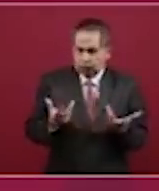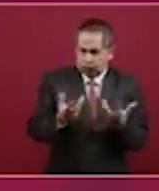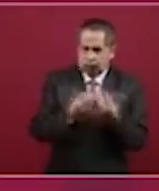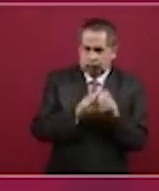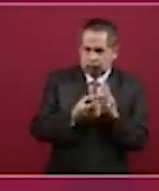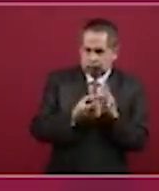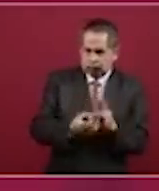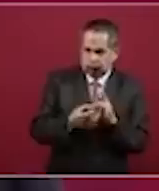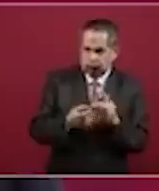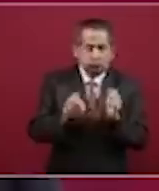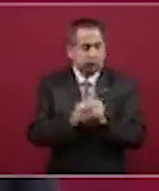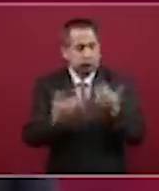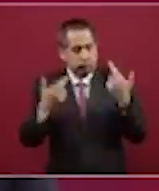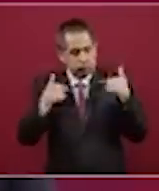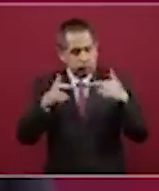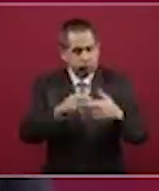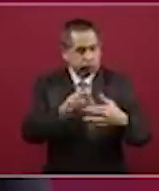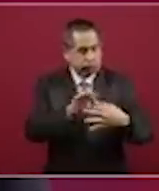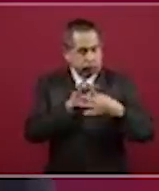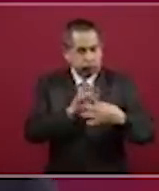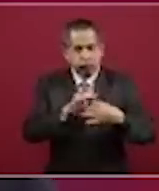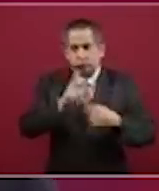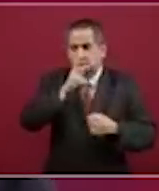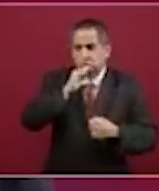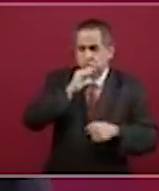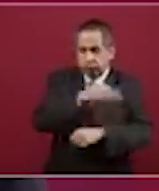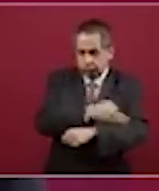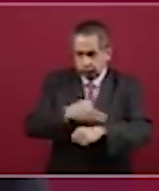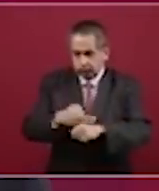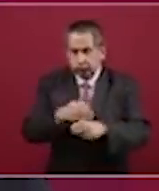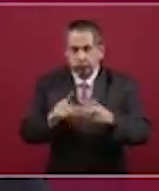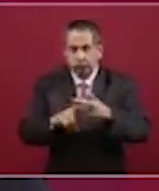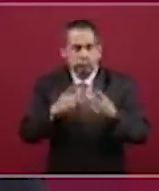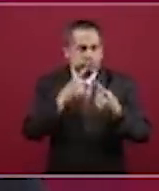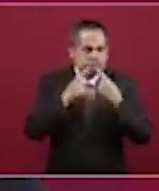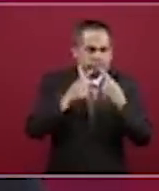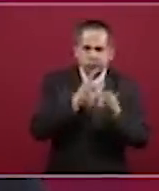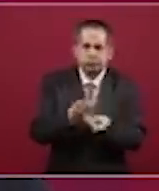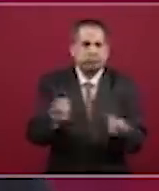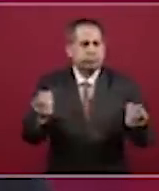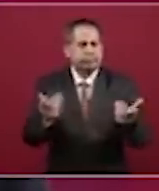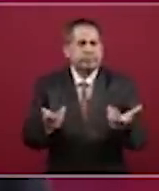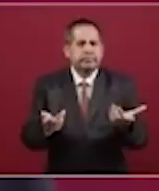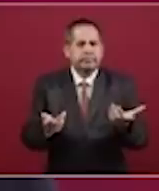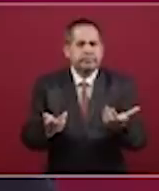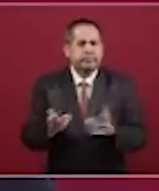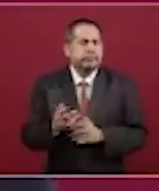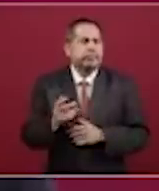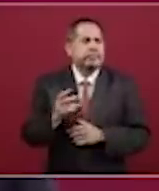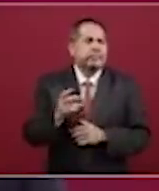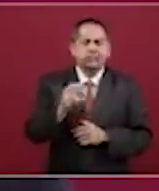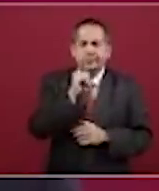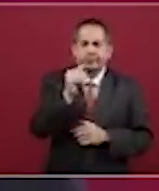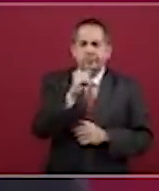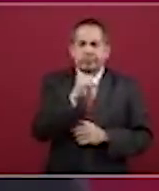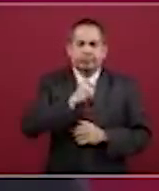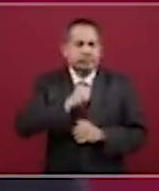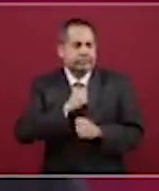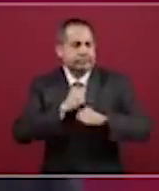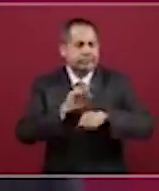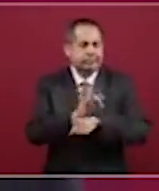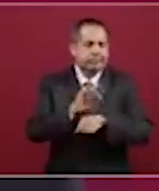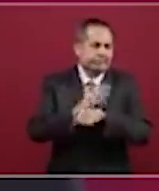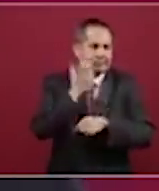conjunta entre maestros, padres de familia, para resolver, sin que haya